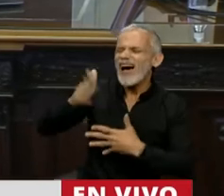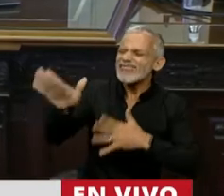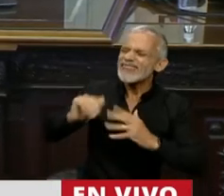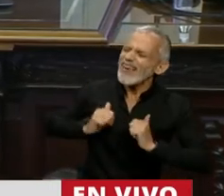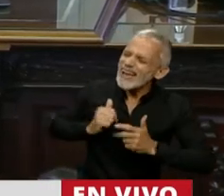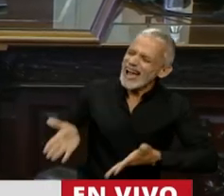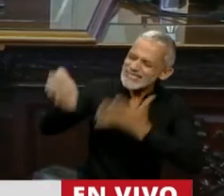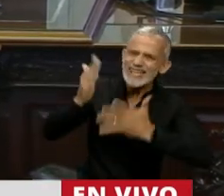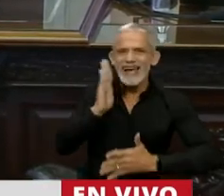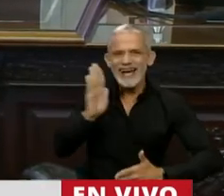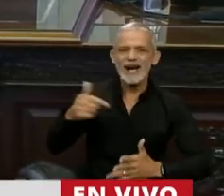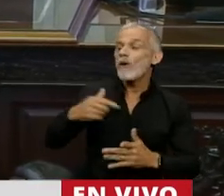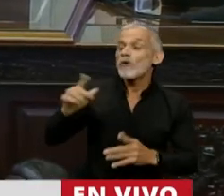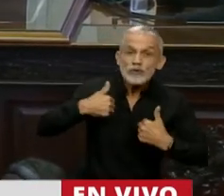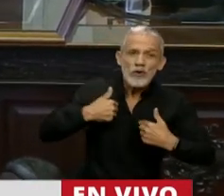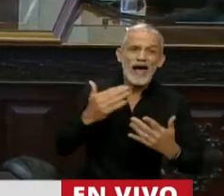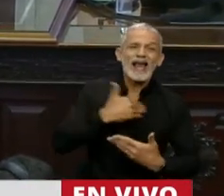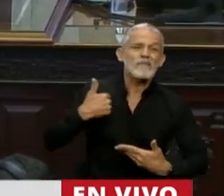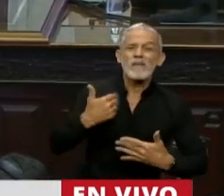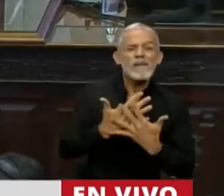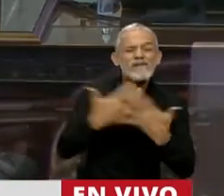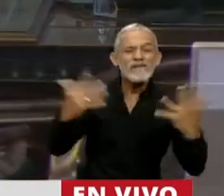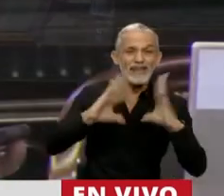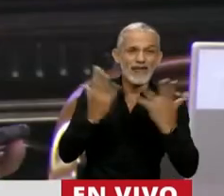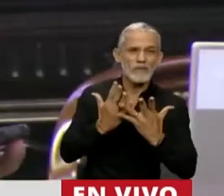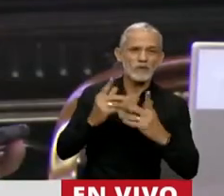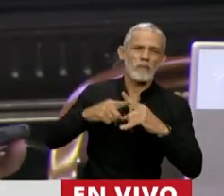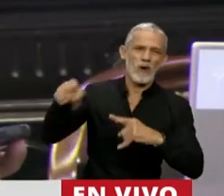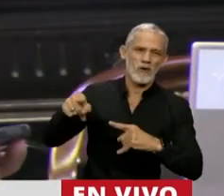mi hijo, que me hiciste la madre más feliz del mundo